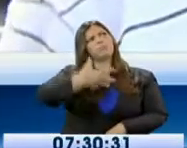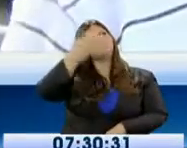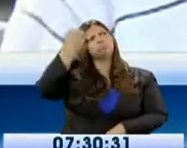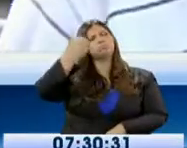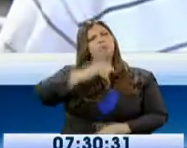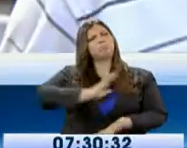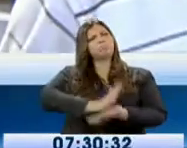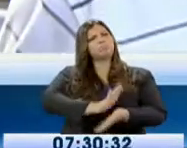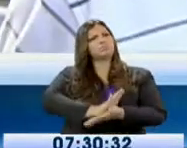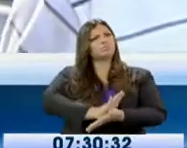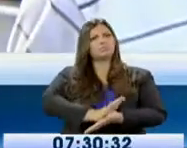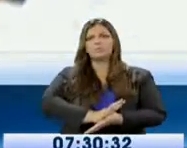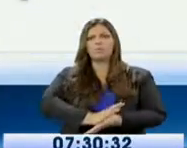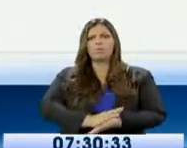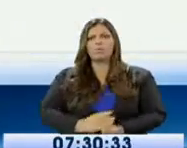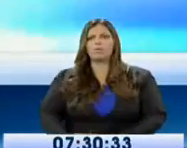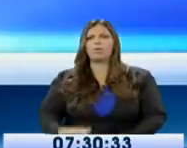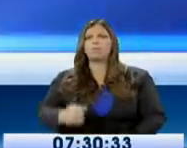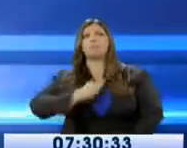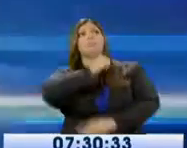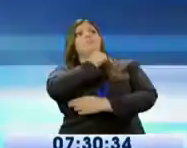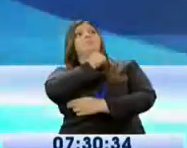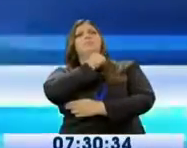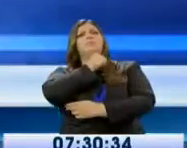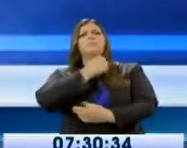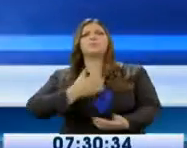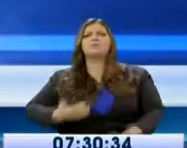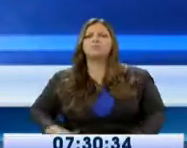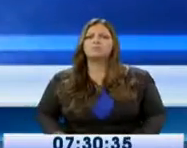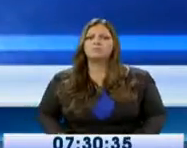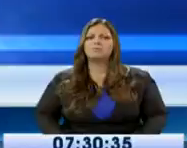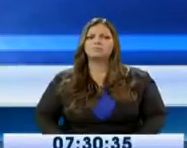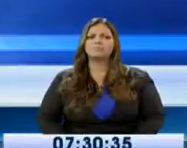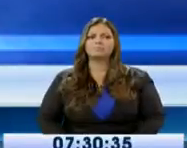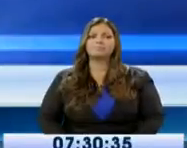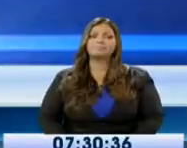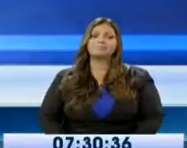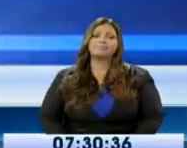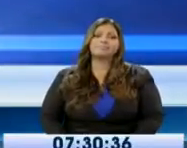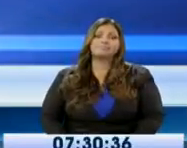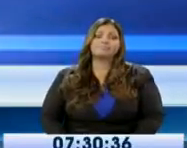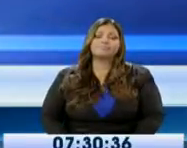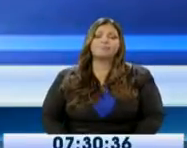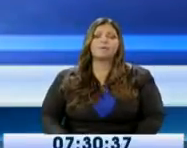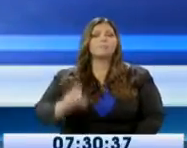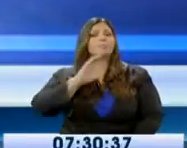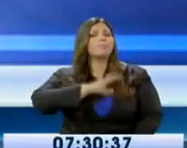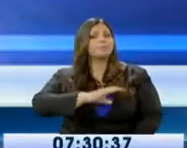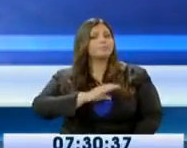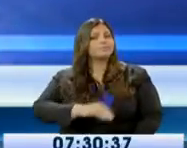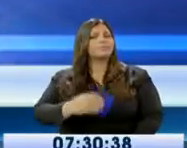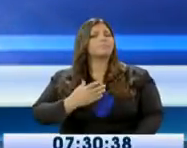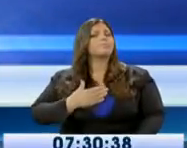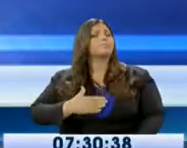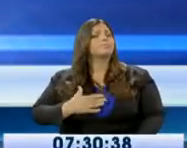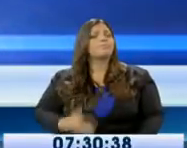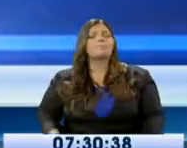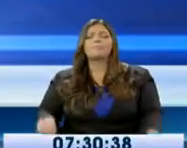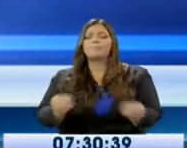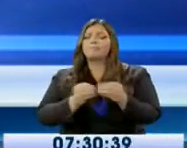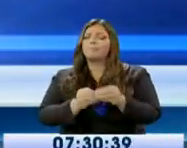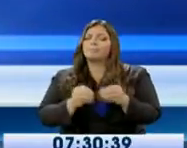está asaltado por la gente, ¿no? Entonces, la policía tiene que tener mayor atención a